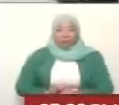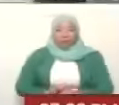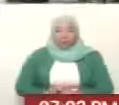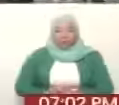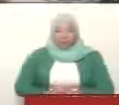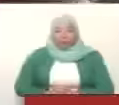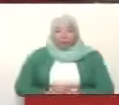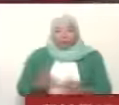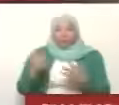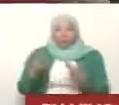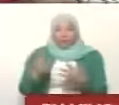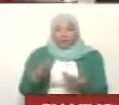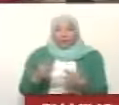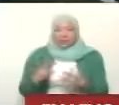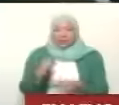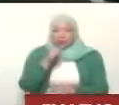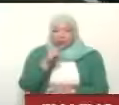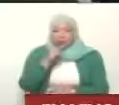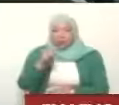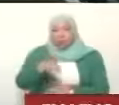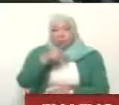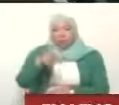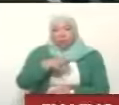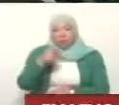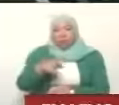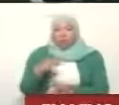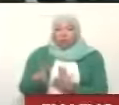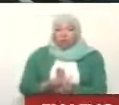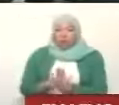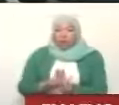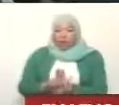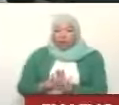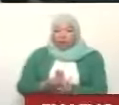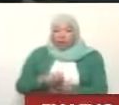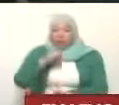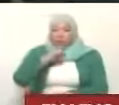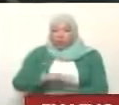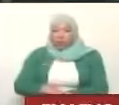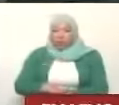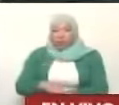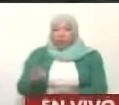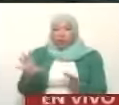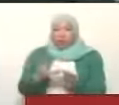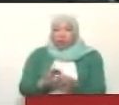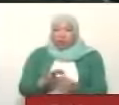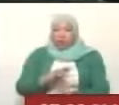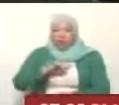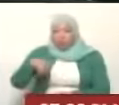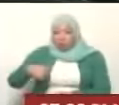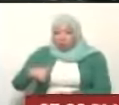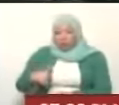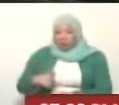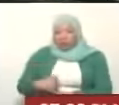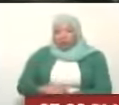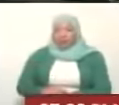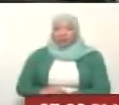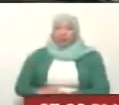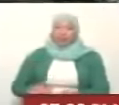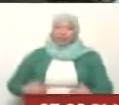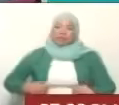batalla diplomática, política, legal, histórica, única.